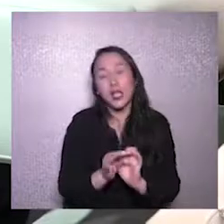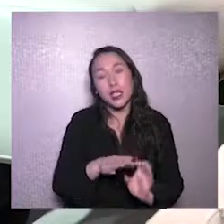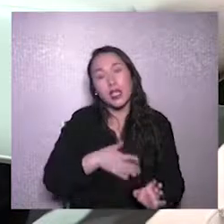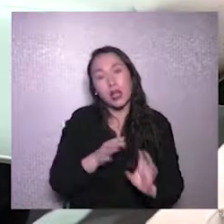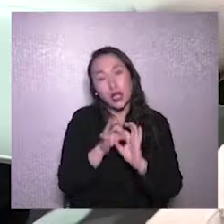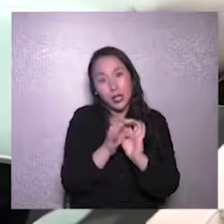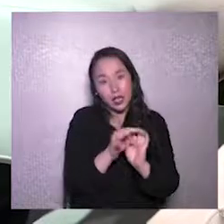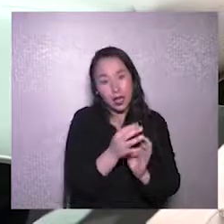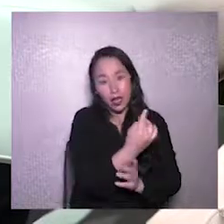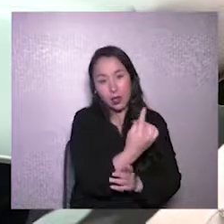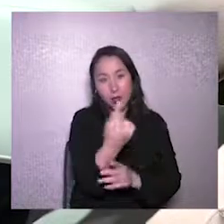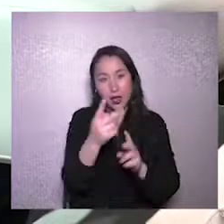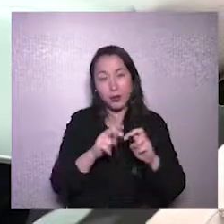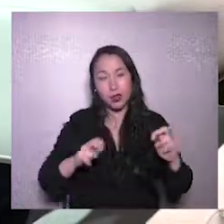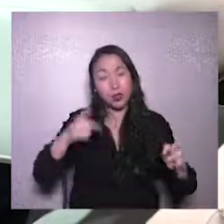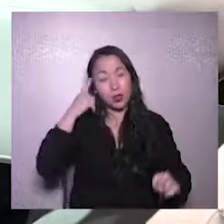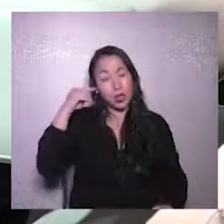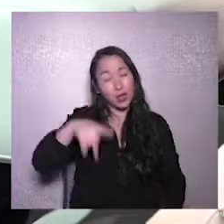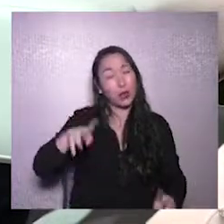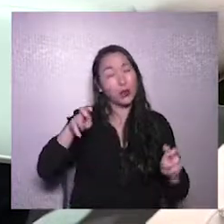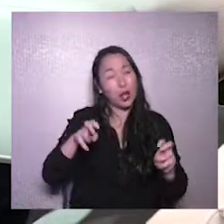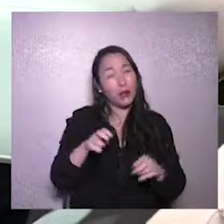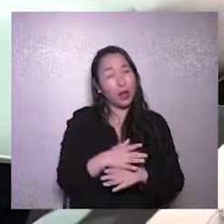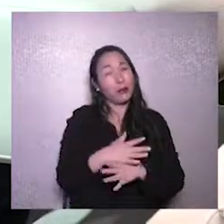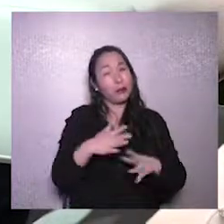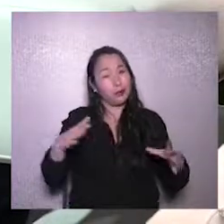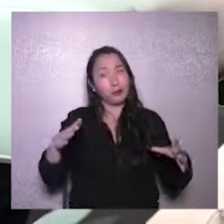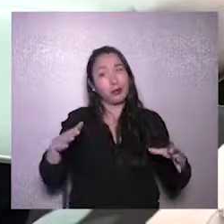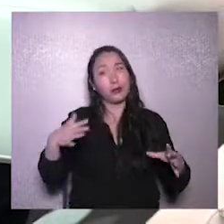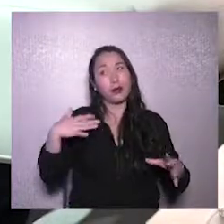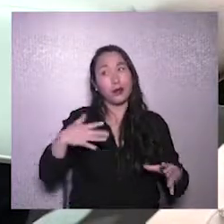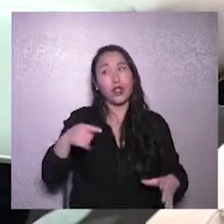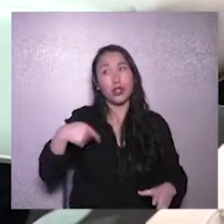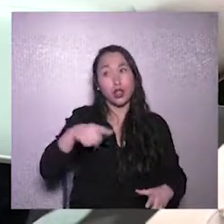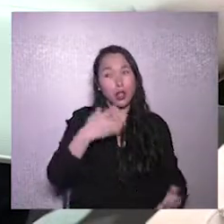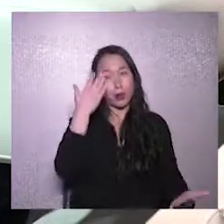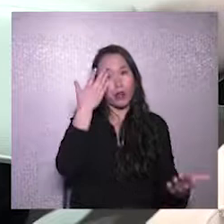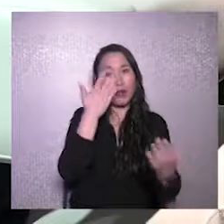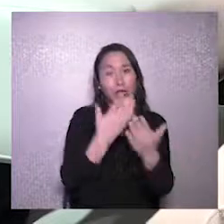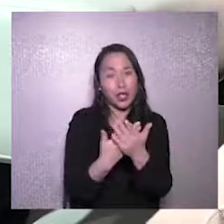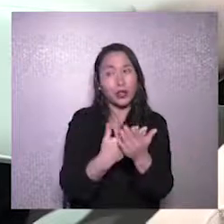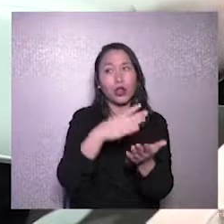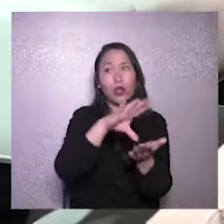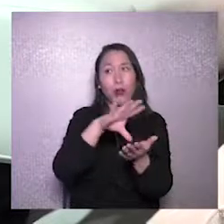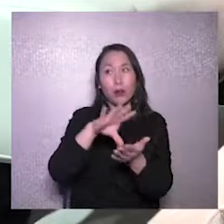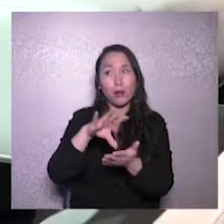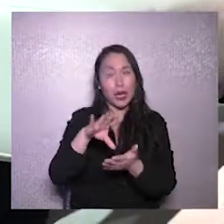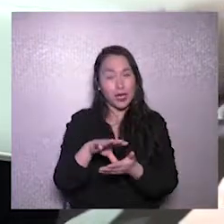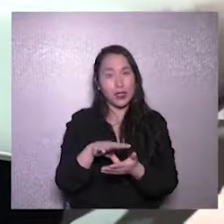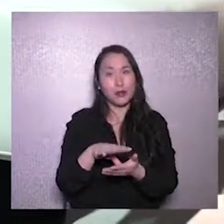a los panelistas. Yo creo que es un tema de grandes proporciones el que estamos enfrentando como país. Si se quiere